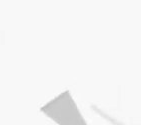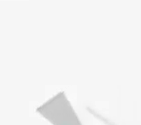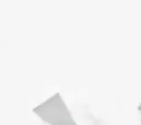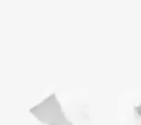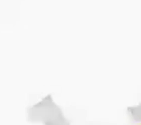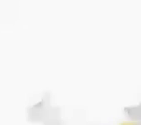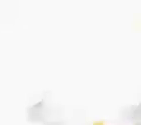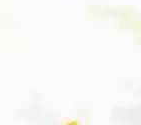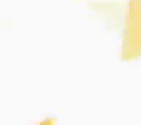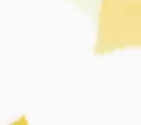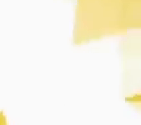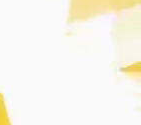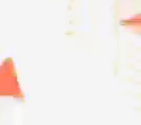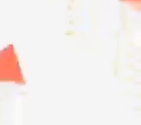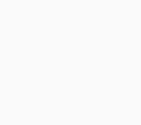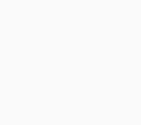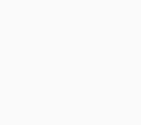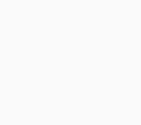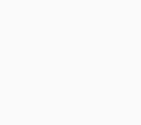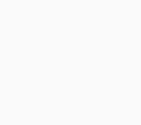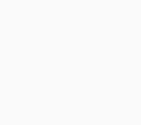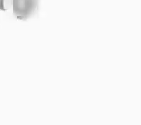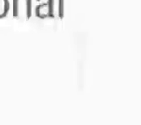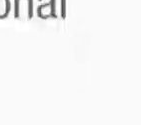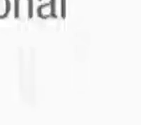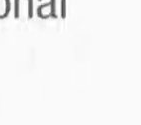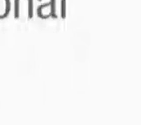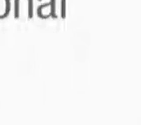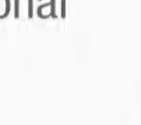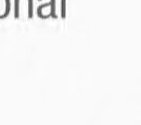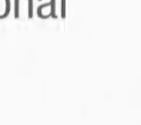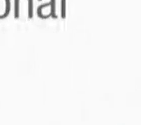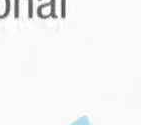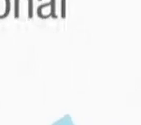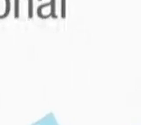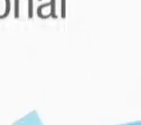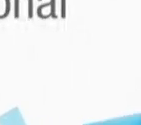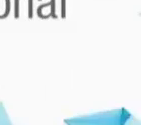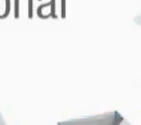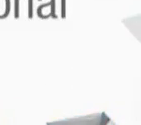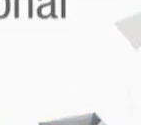Inicio de espacio promocional.